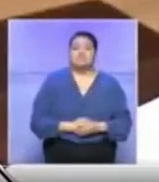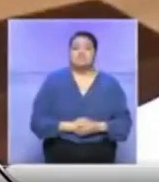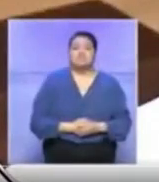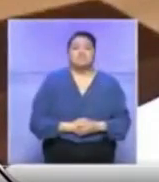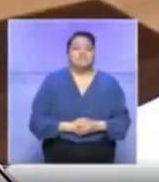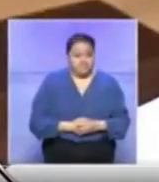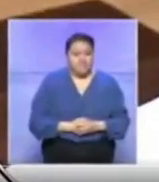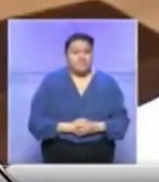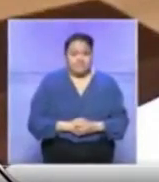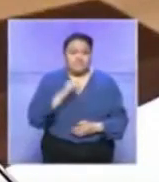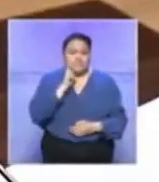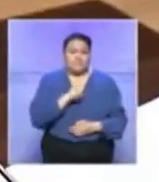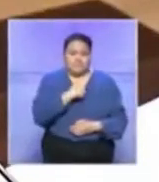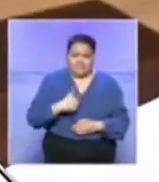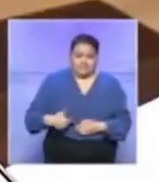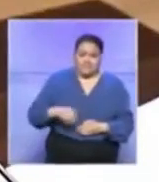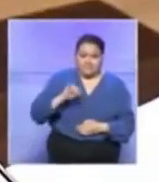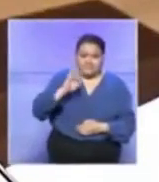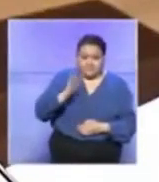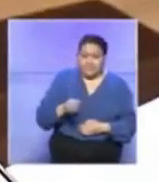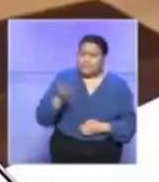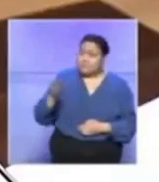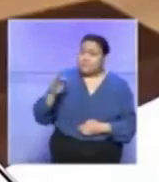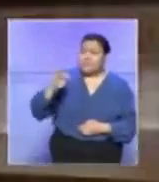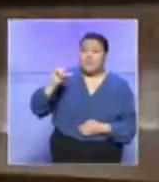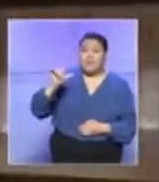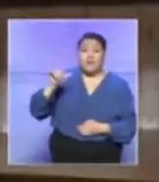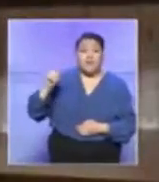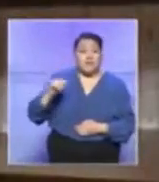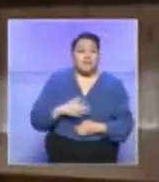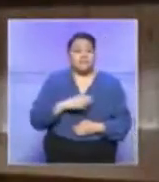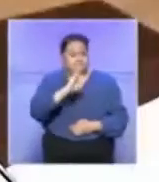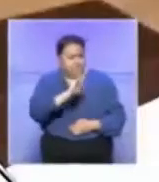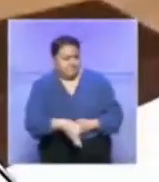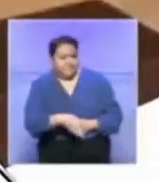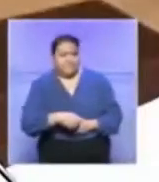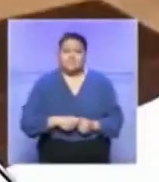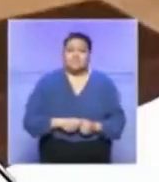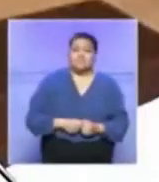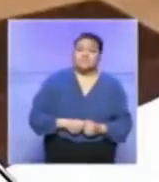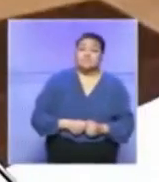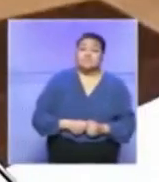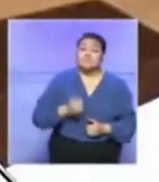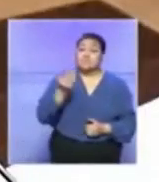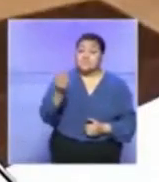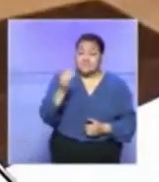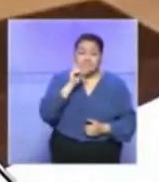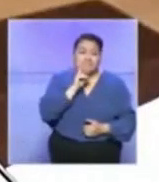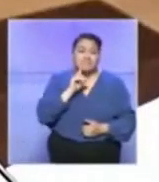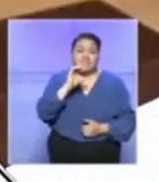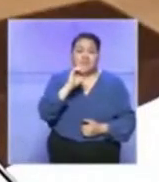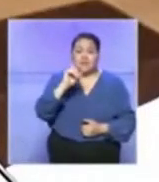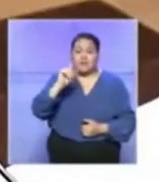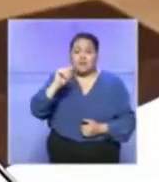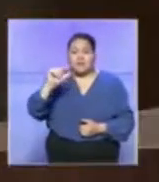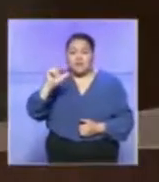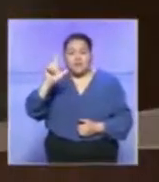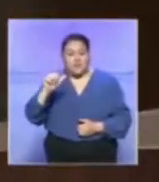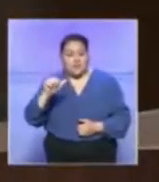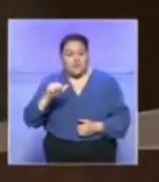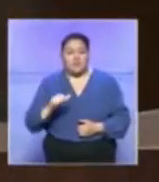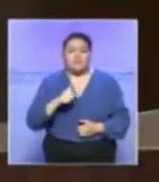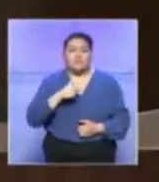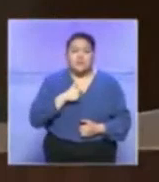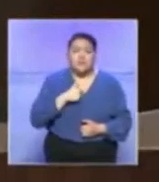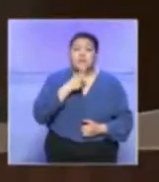que avala la repartición de curules plurinominales asignada por el Consejo General del INE, con lo que se confirma